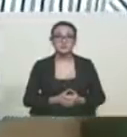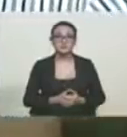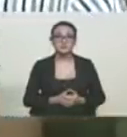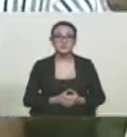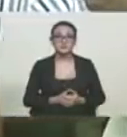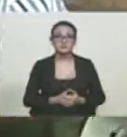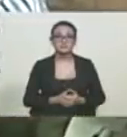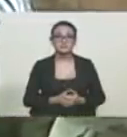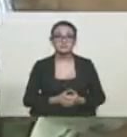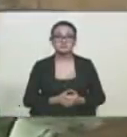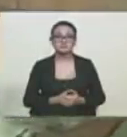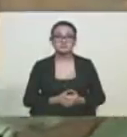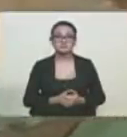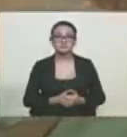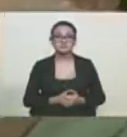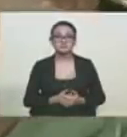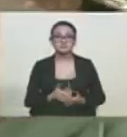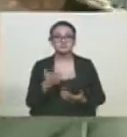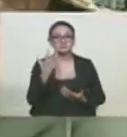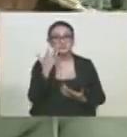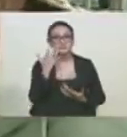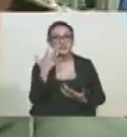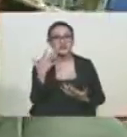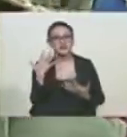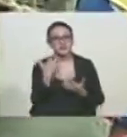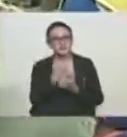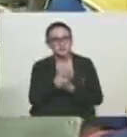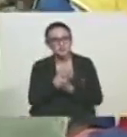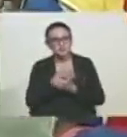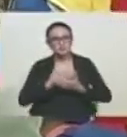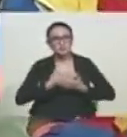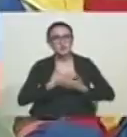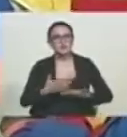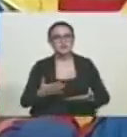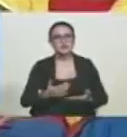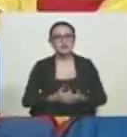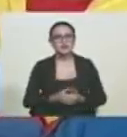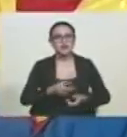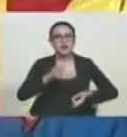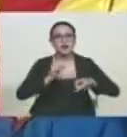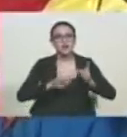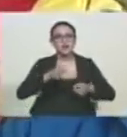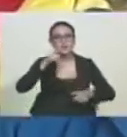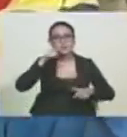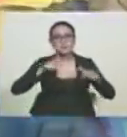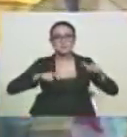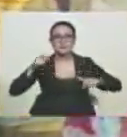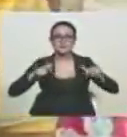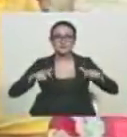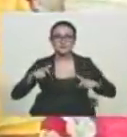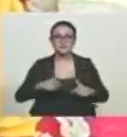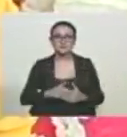a ver el calor y la solidaridad de algunos compañeros